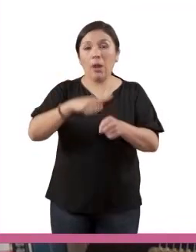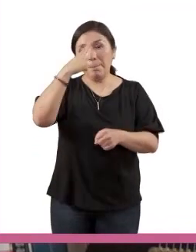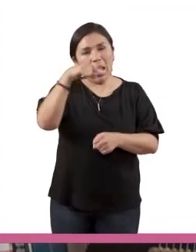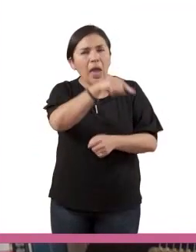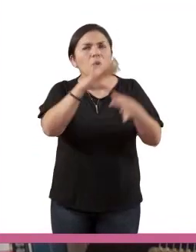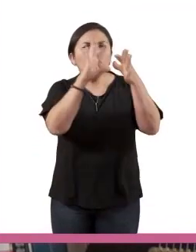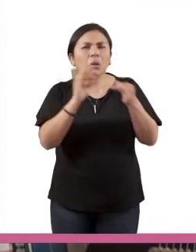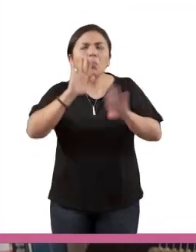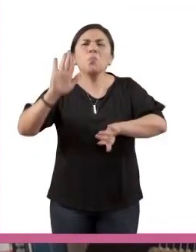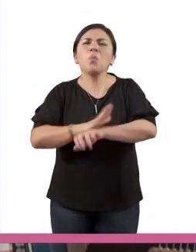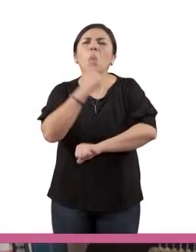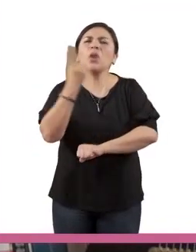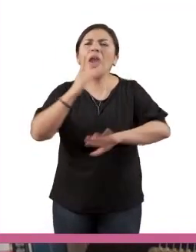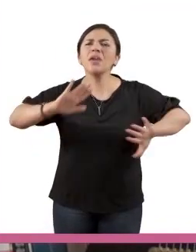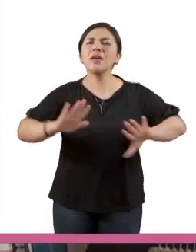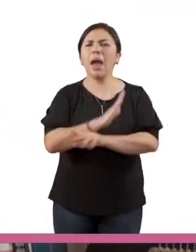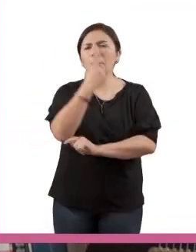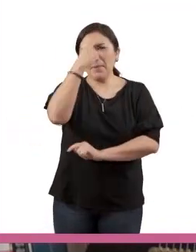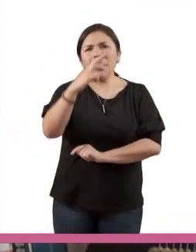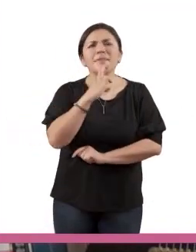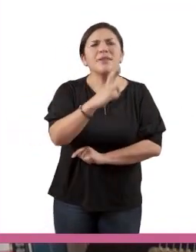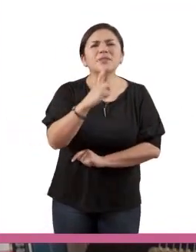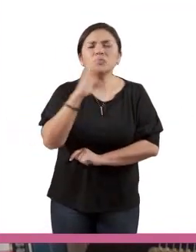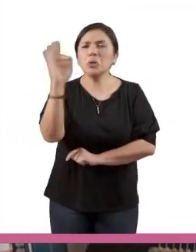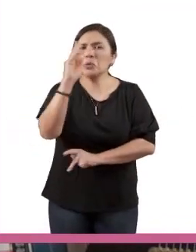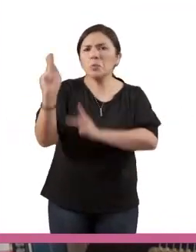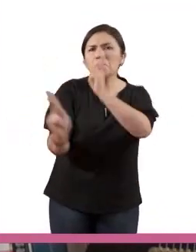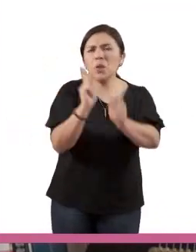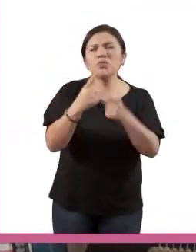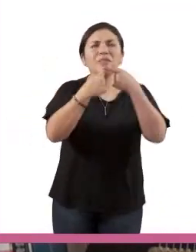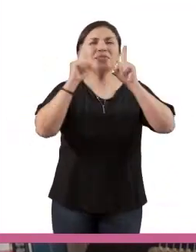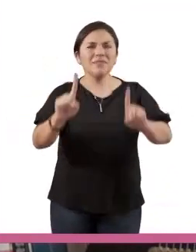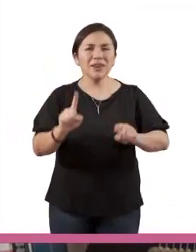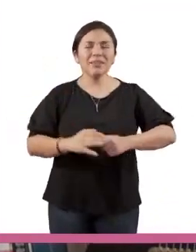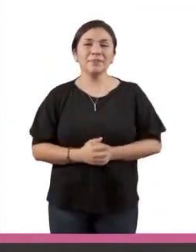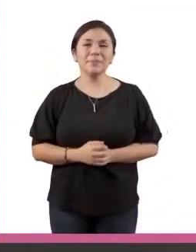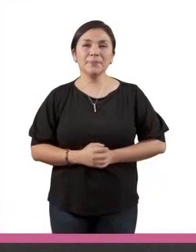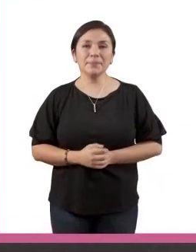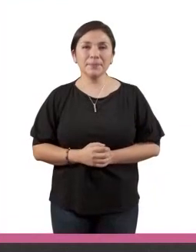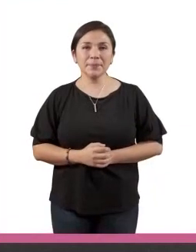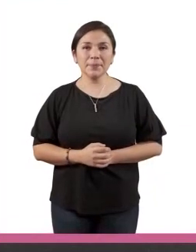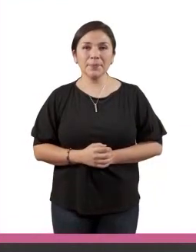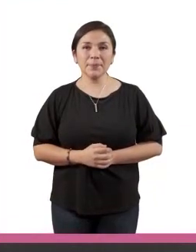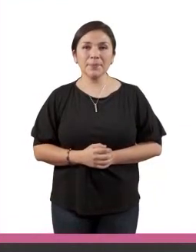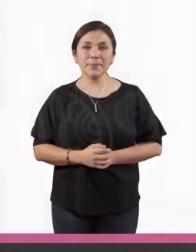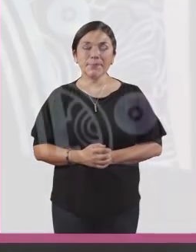nos explique el porqué del cambio en las respuestas al preguntar de manera diferente.